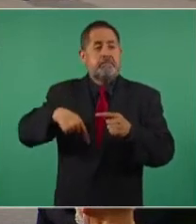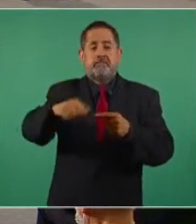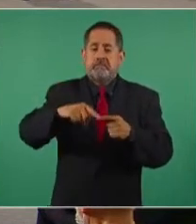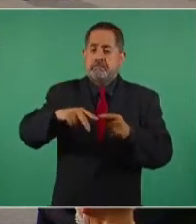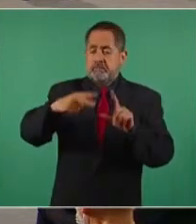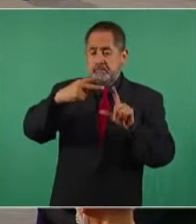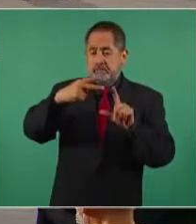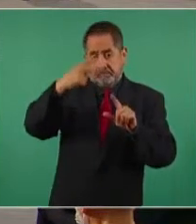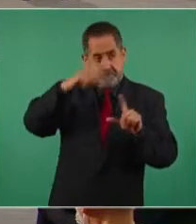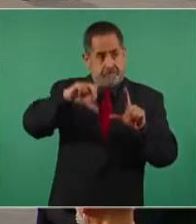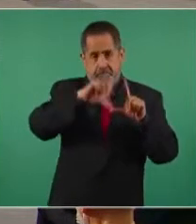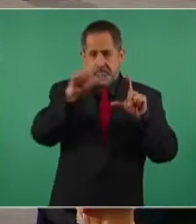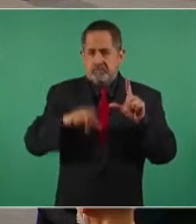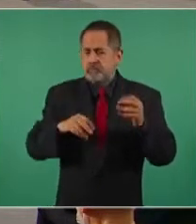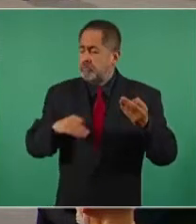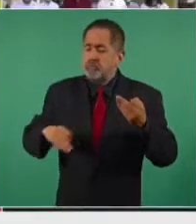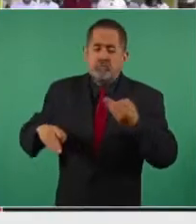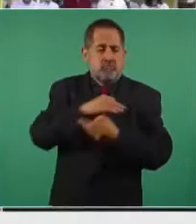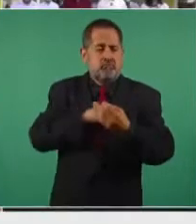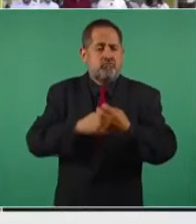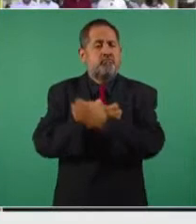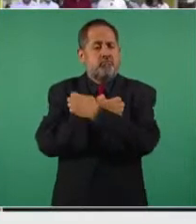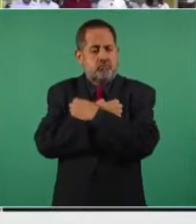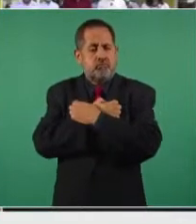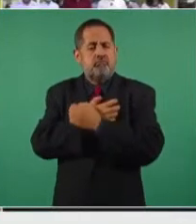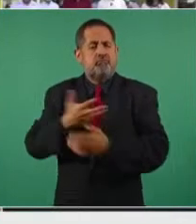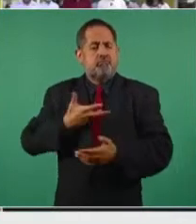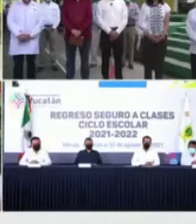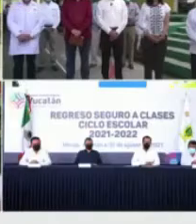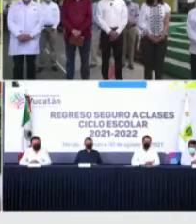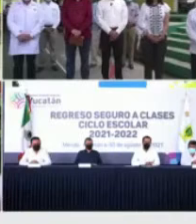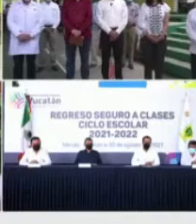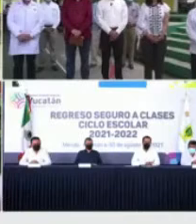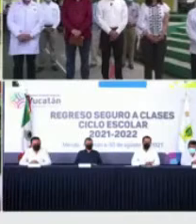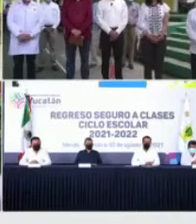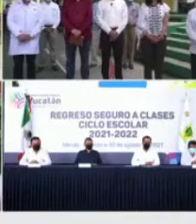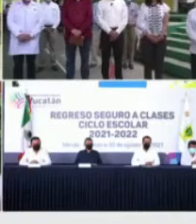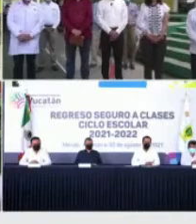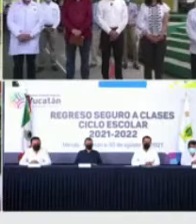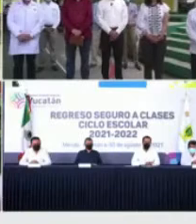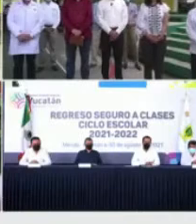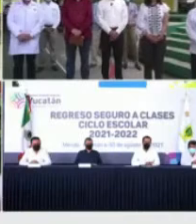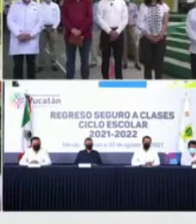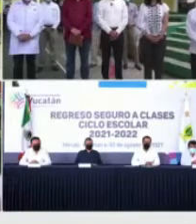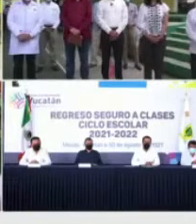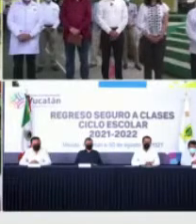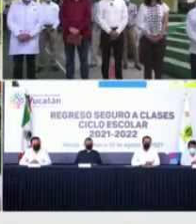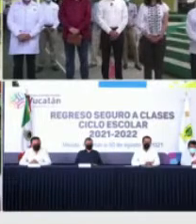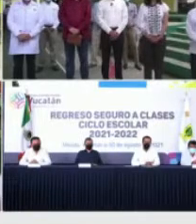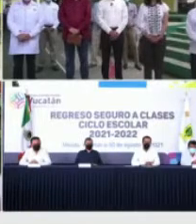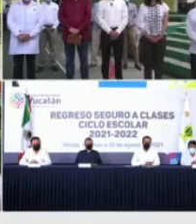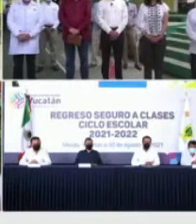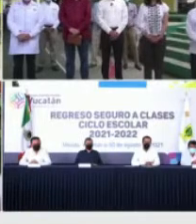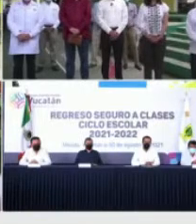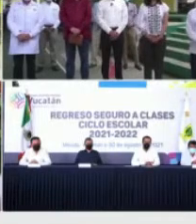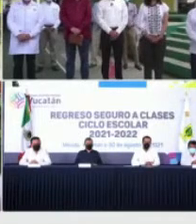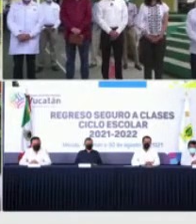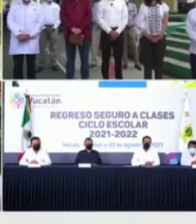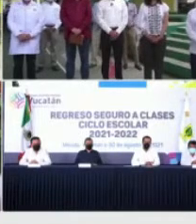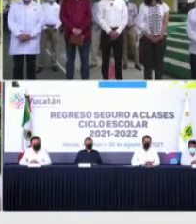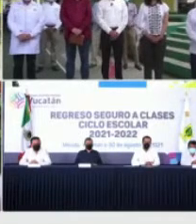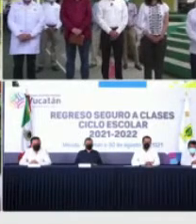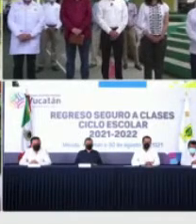todos el derecho a la educación eso es lo más importante muchas gracias